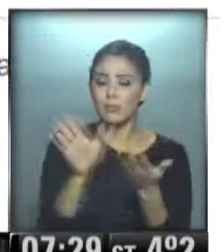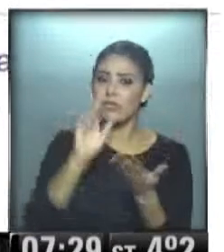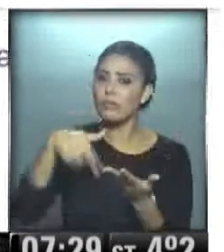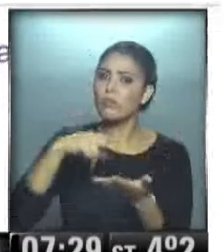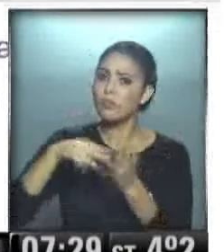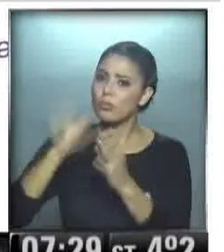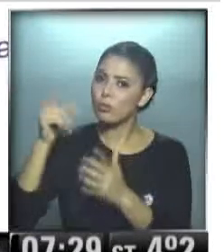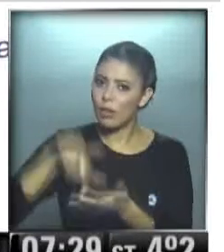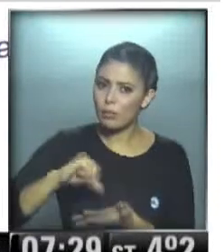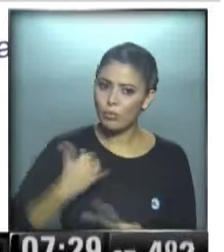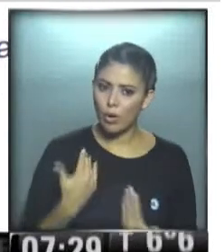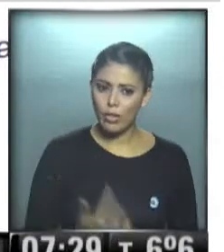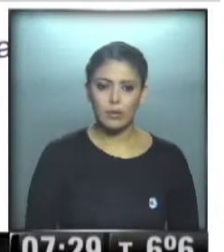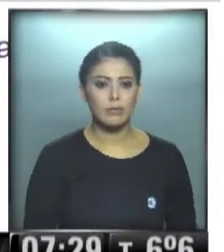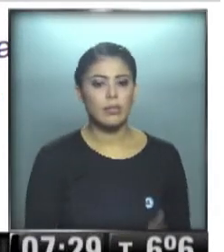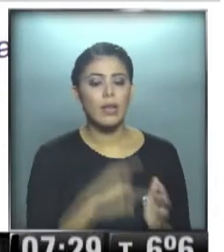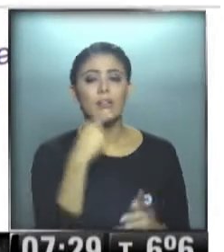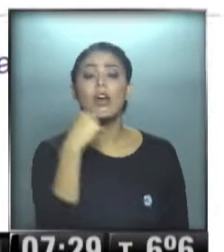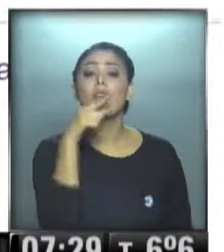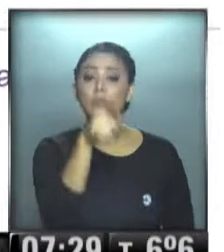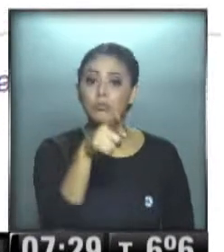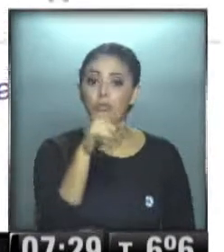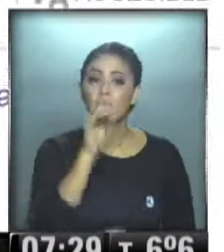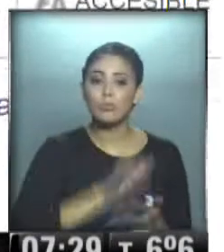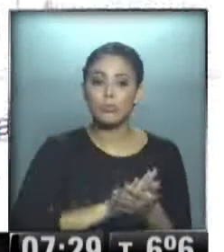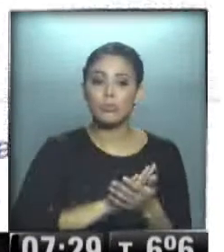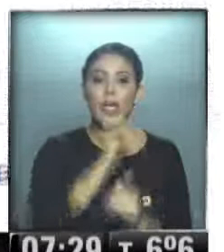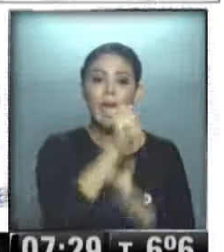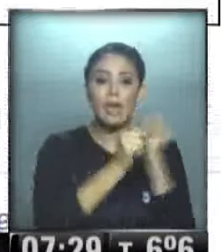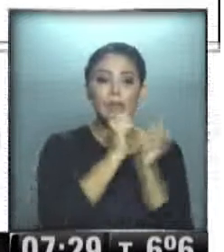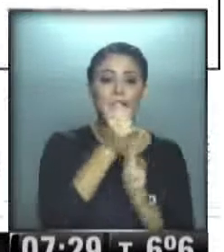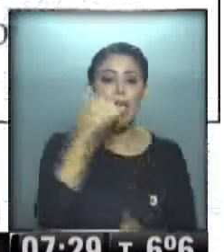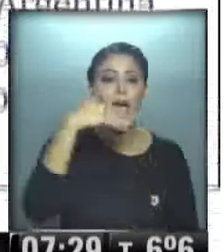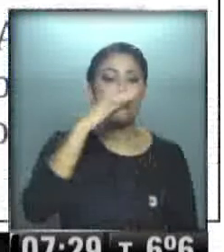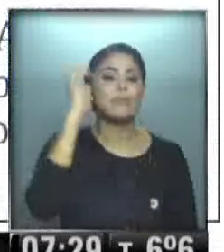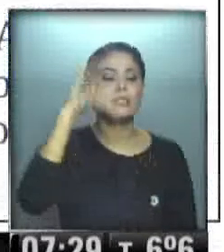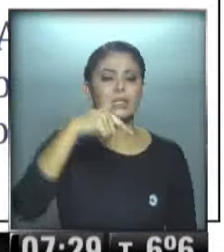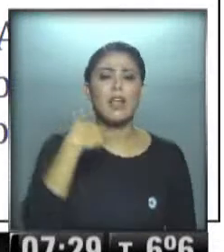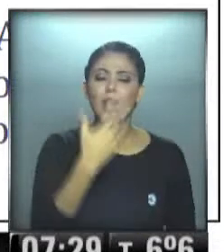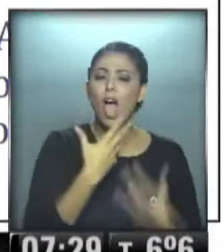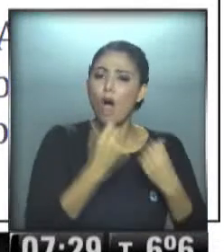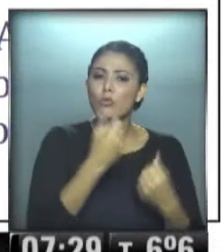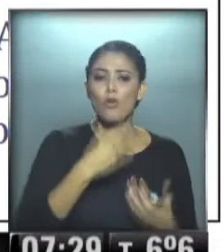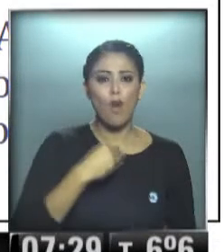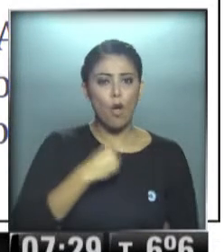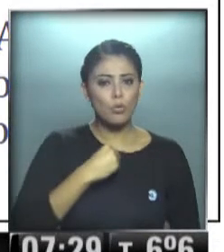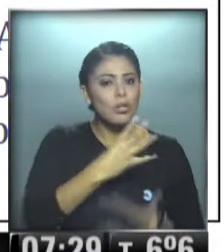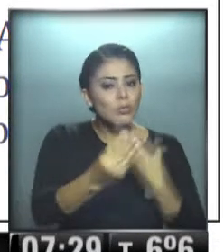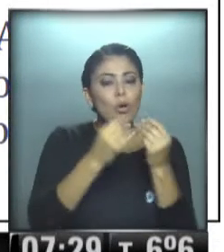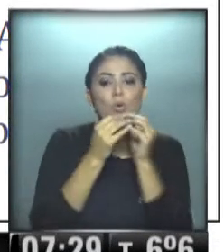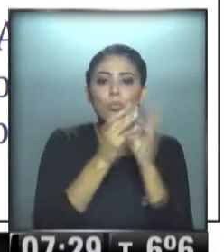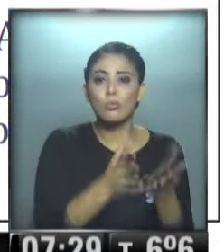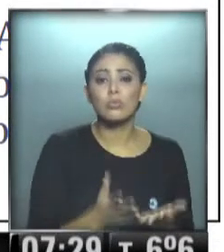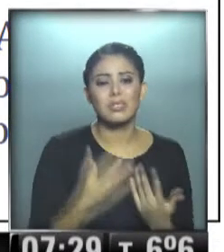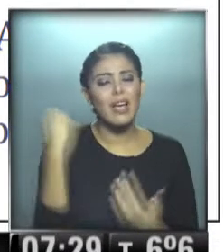en el país. Me dirijo a usted en nombre de AmCham para hacerle llegar nuestro apoyo y voluntad de colaborar en lo que está a nuestro alcance en la